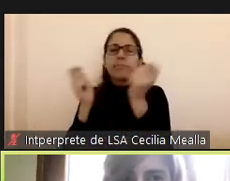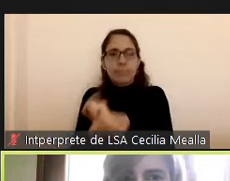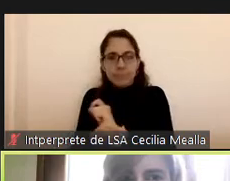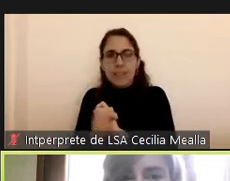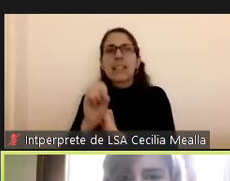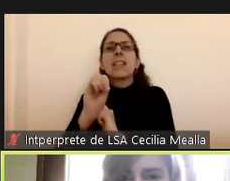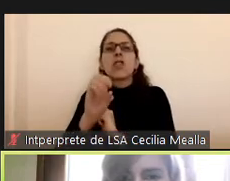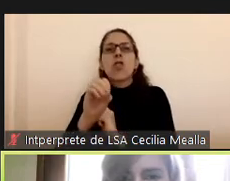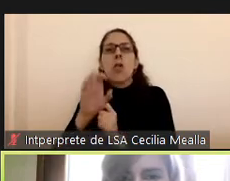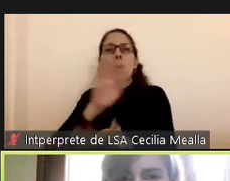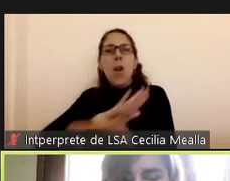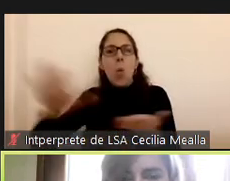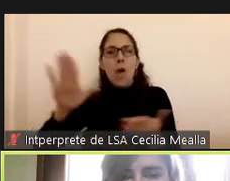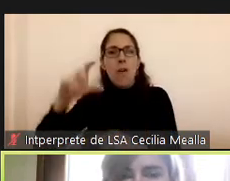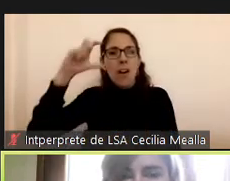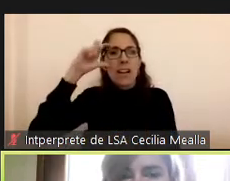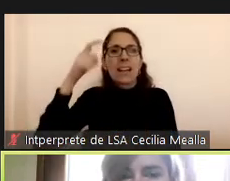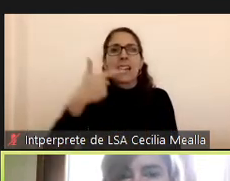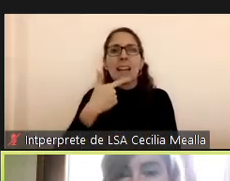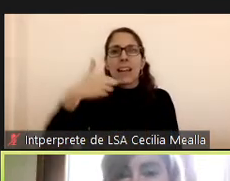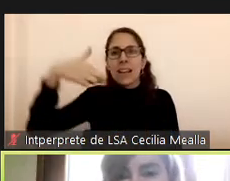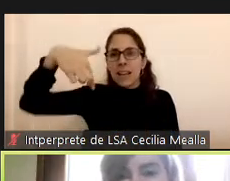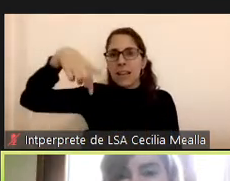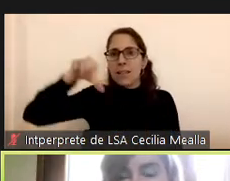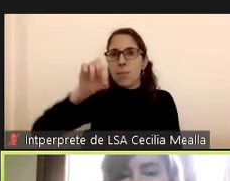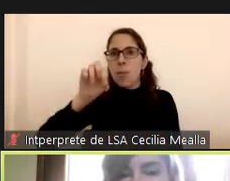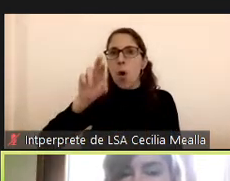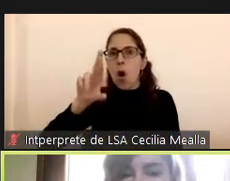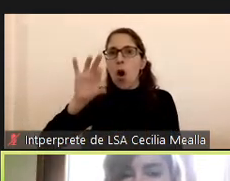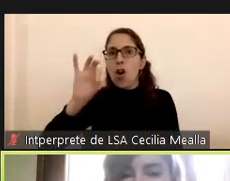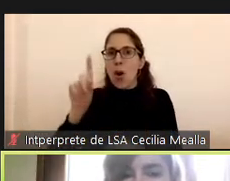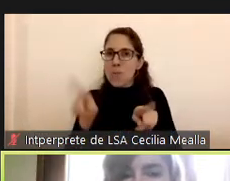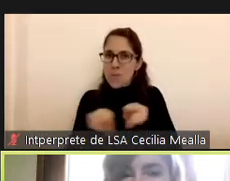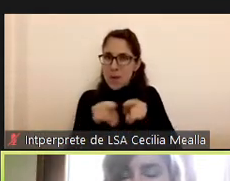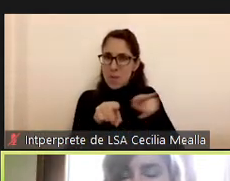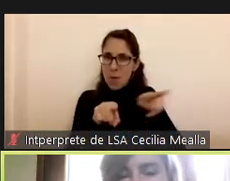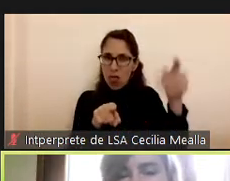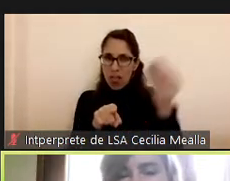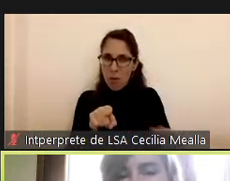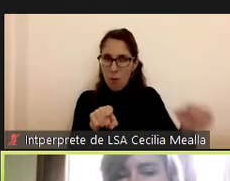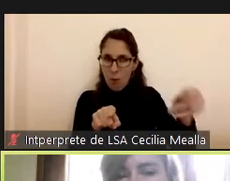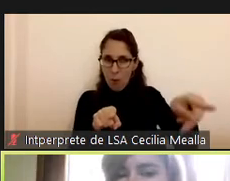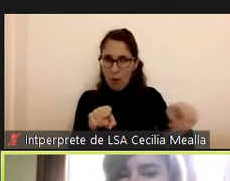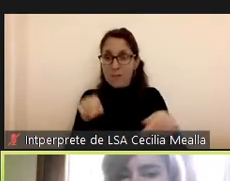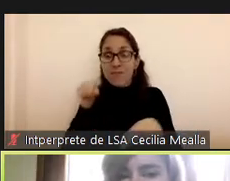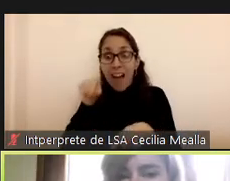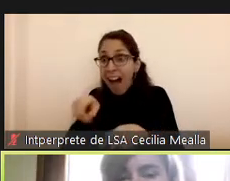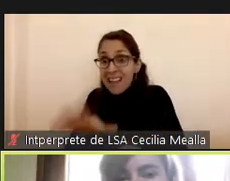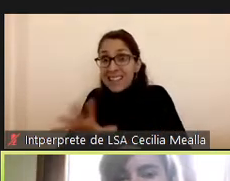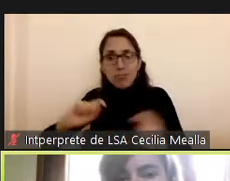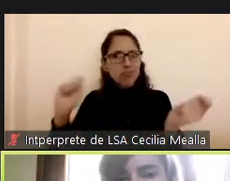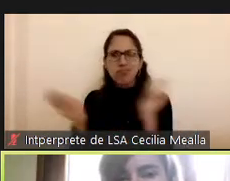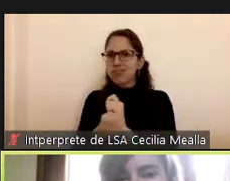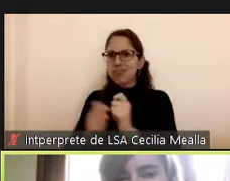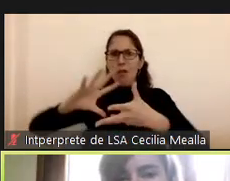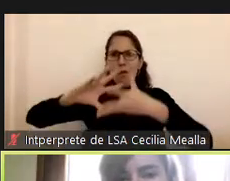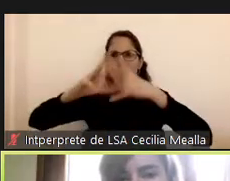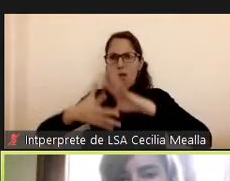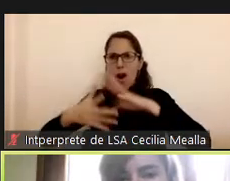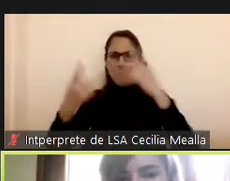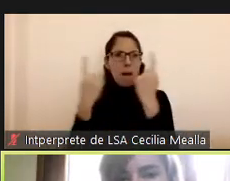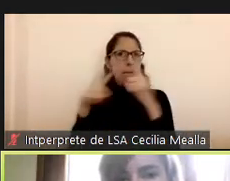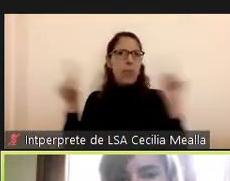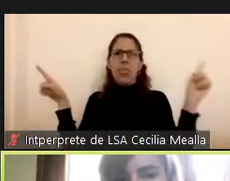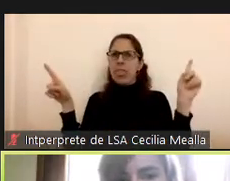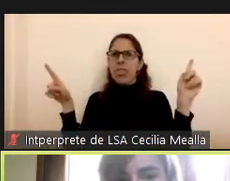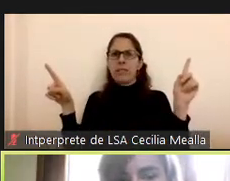lo que sería un esporo. Entonces cambia totalmente la forma y,